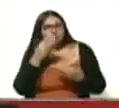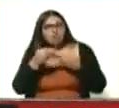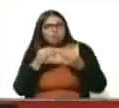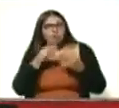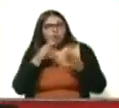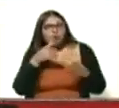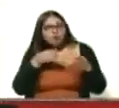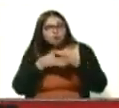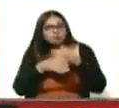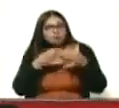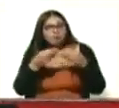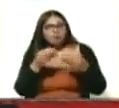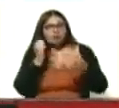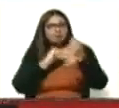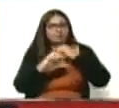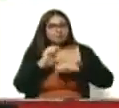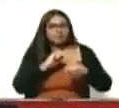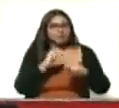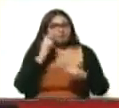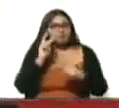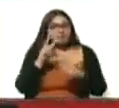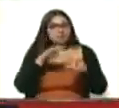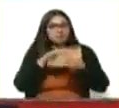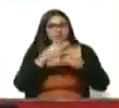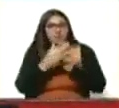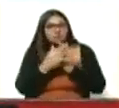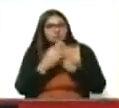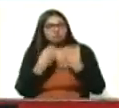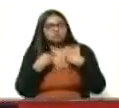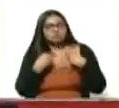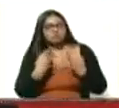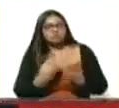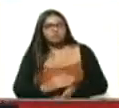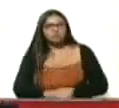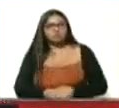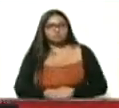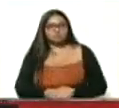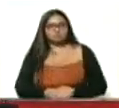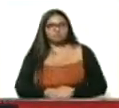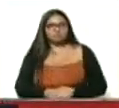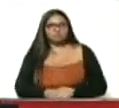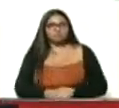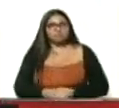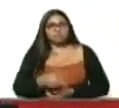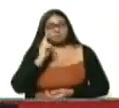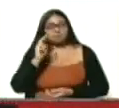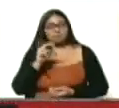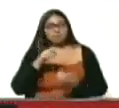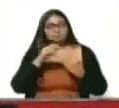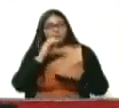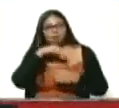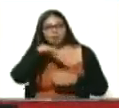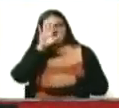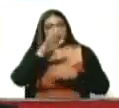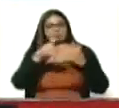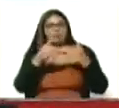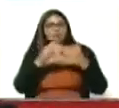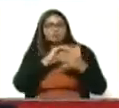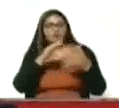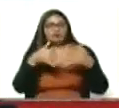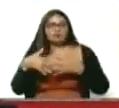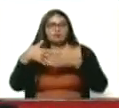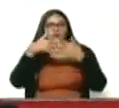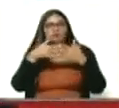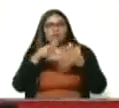cómo acciona la defensa ante esta situación que estamos viendo un elefante blanco allí, tomando en consideración que está en Estados Unidos y